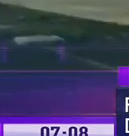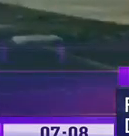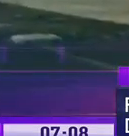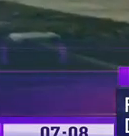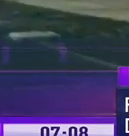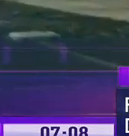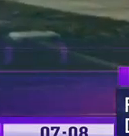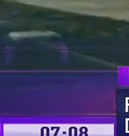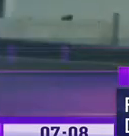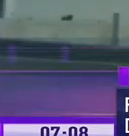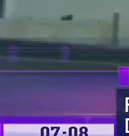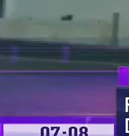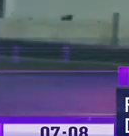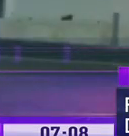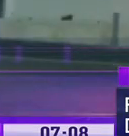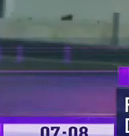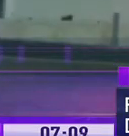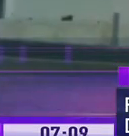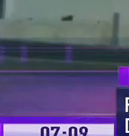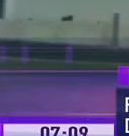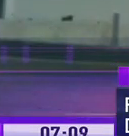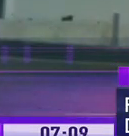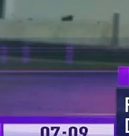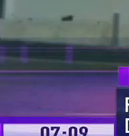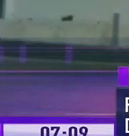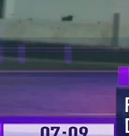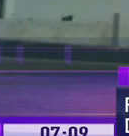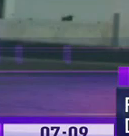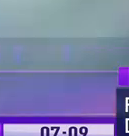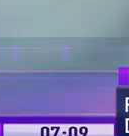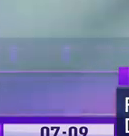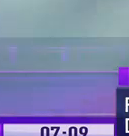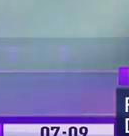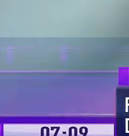se intensifican los controles de la pesca ilegal. Con esto y más, ya venimos.